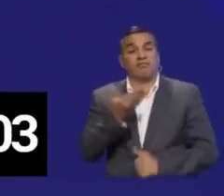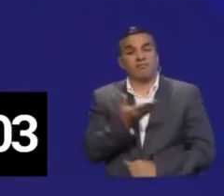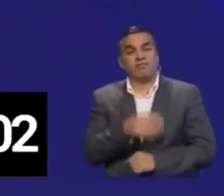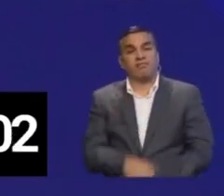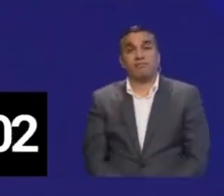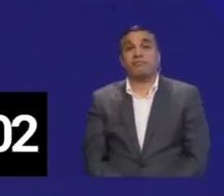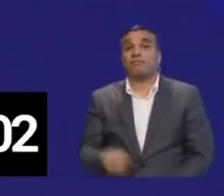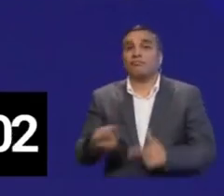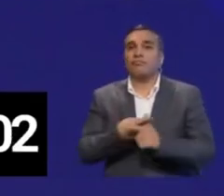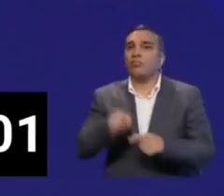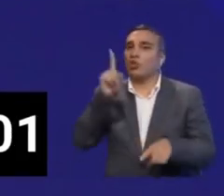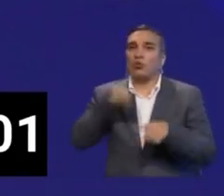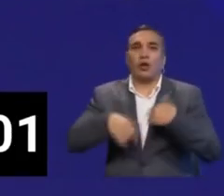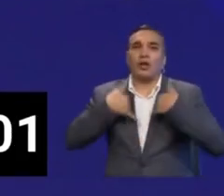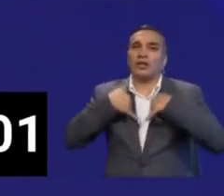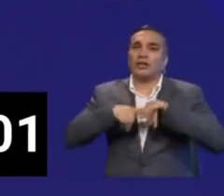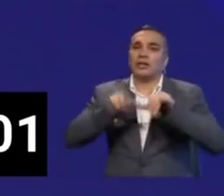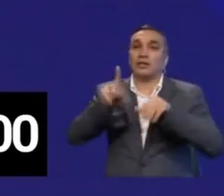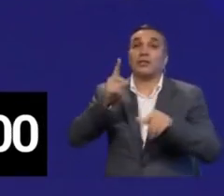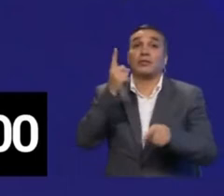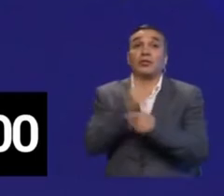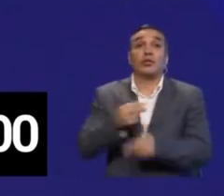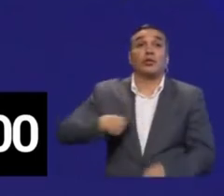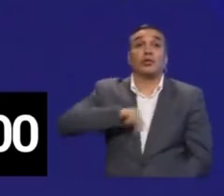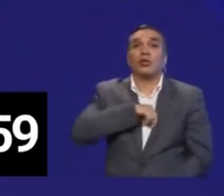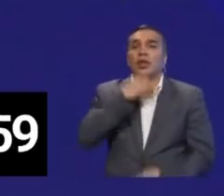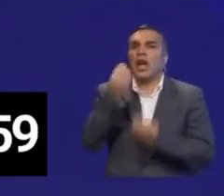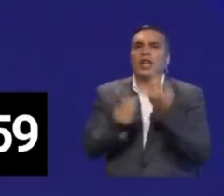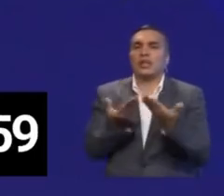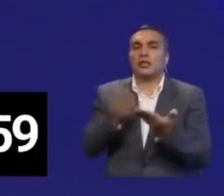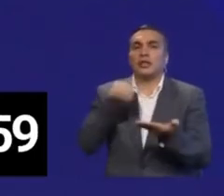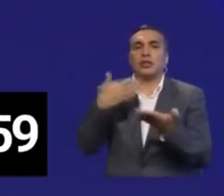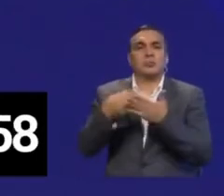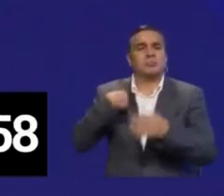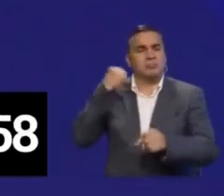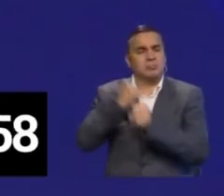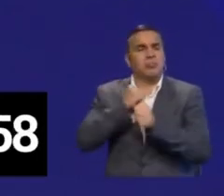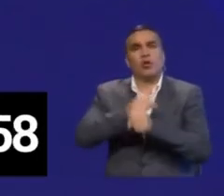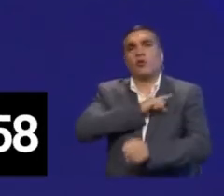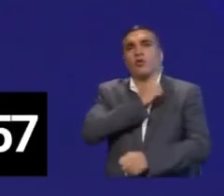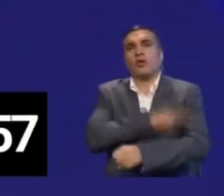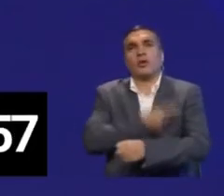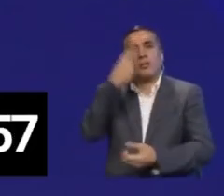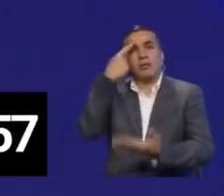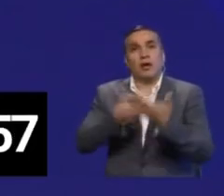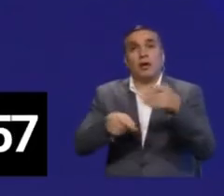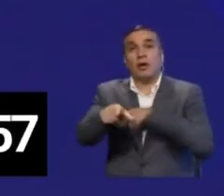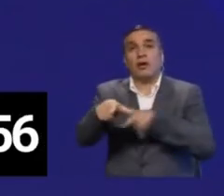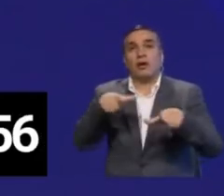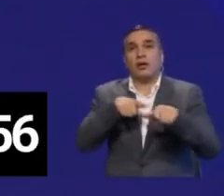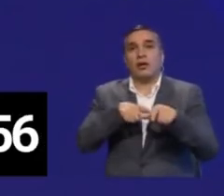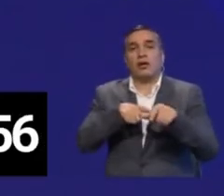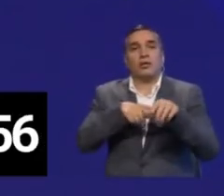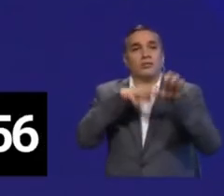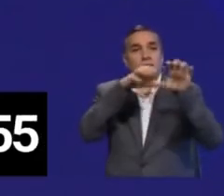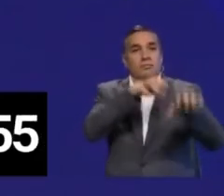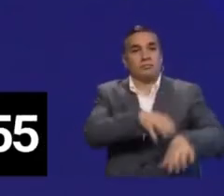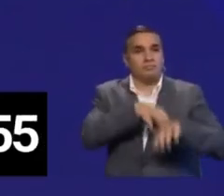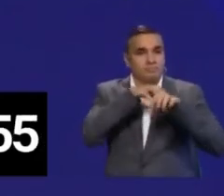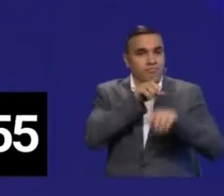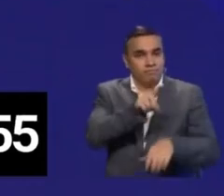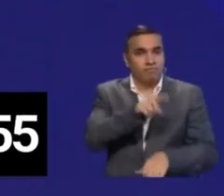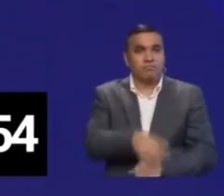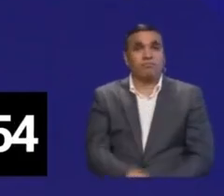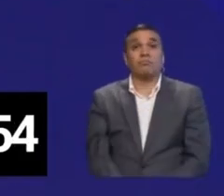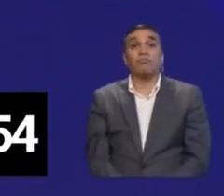Y eso no puede continuar. Por eso vamos a dedicar todo el esfuerzo necesario para el sector agropecuario. Y no